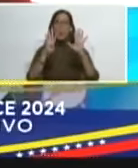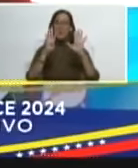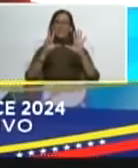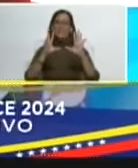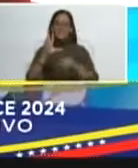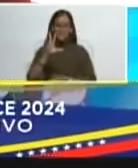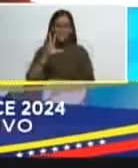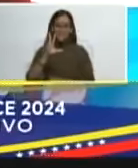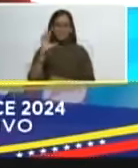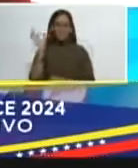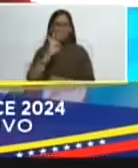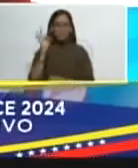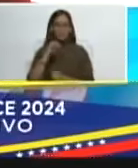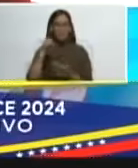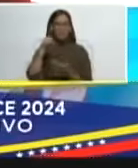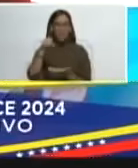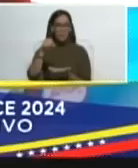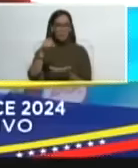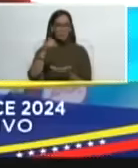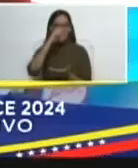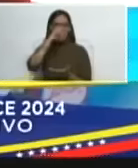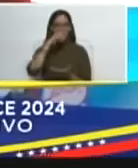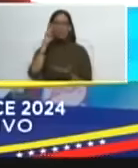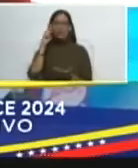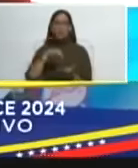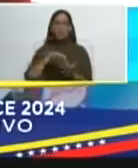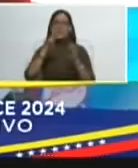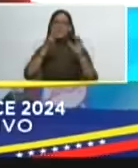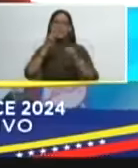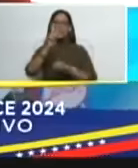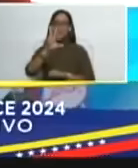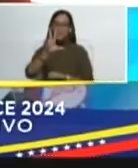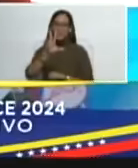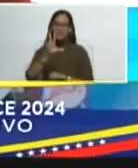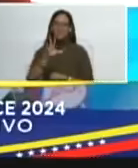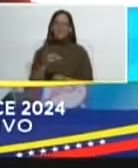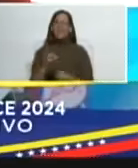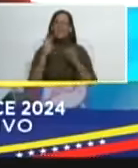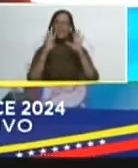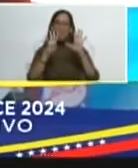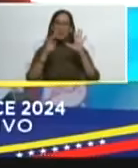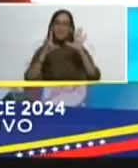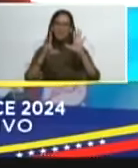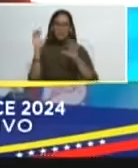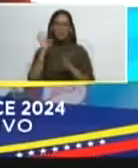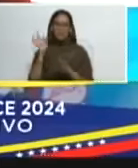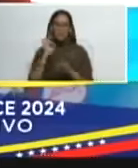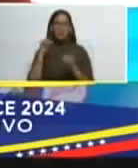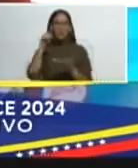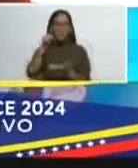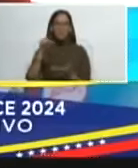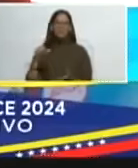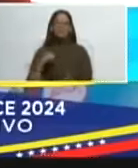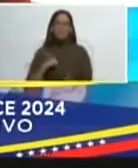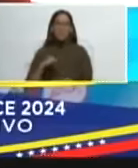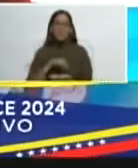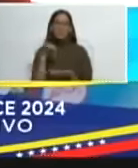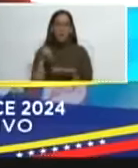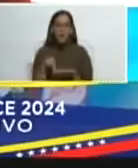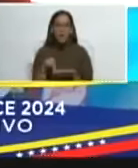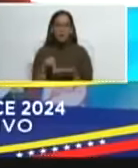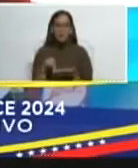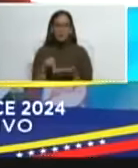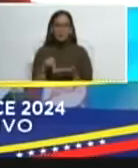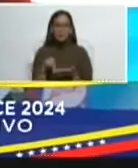93% de los CLAP. Tomen nota, pues. Año 2023, el 97% de los CLAP son nacionales. Y esos